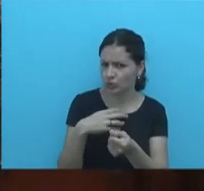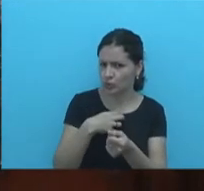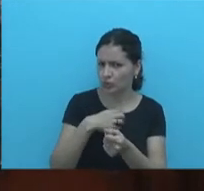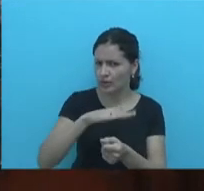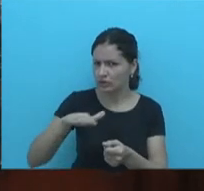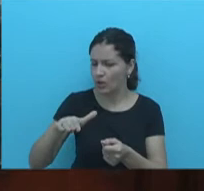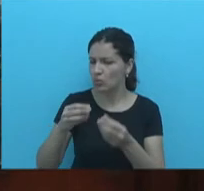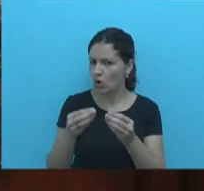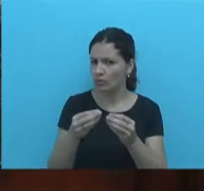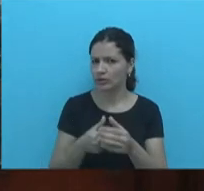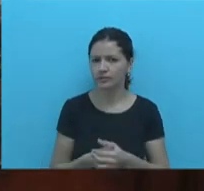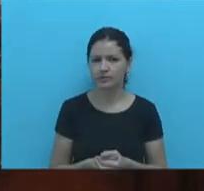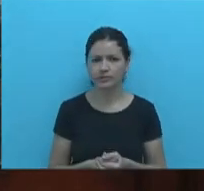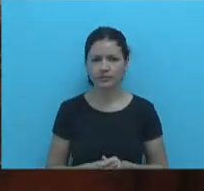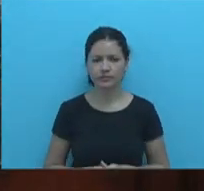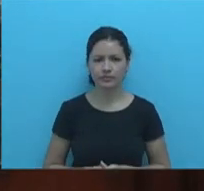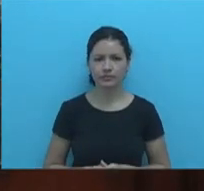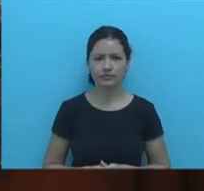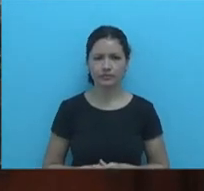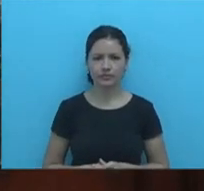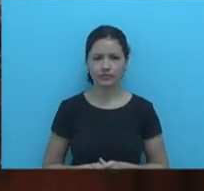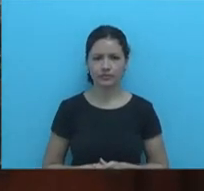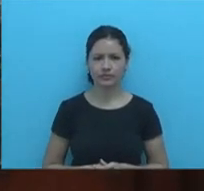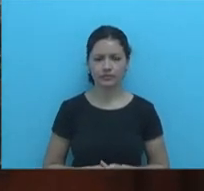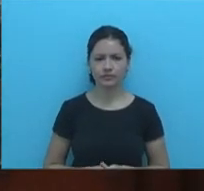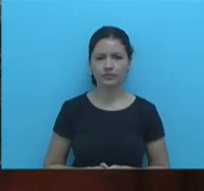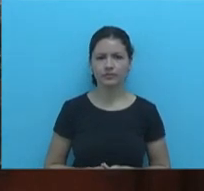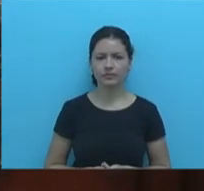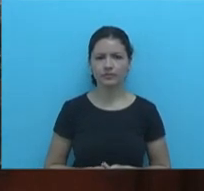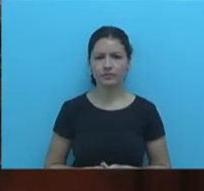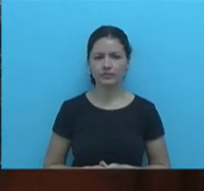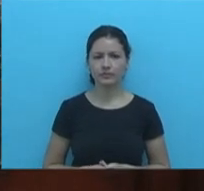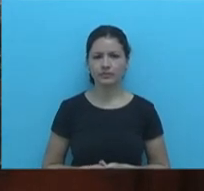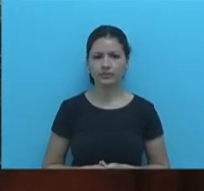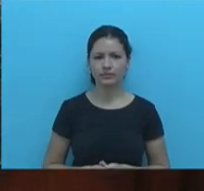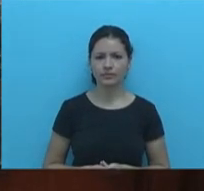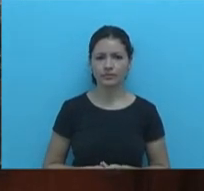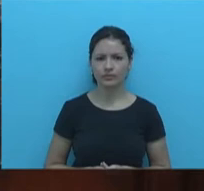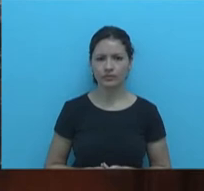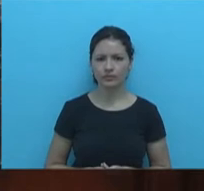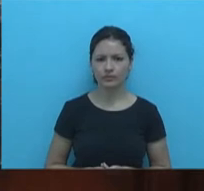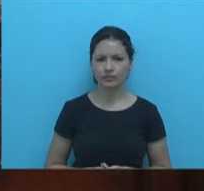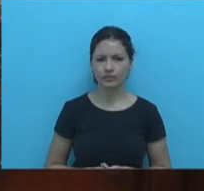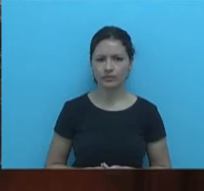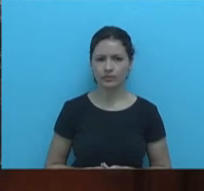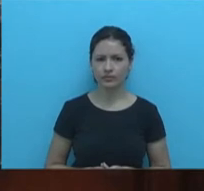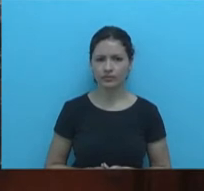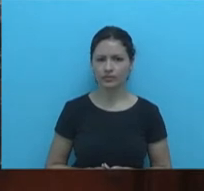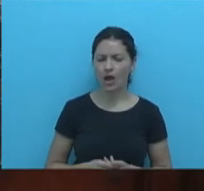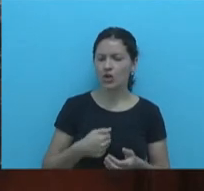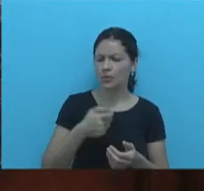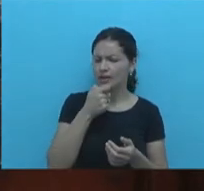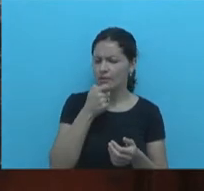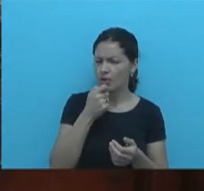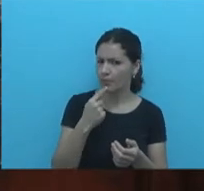Nieto. Acá. Yo tengo una pregunta también, si puedo hacer. ¿Cómo funcionaría la enfermería? ¿Se haría como un establecimiento dentro de la